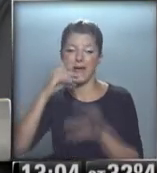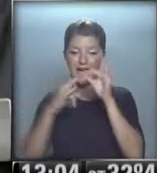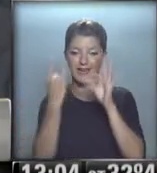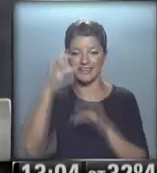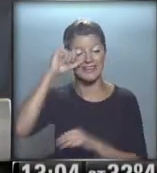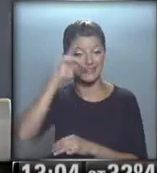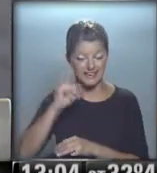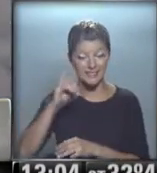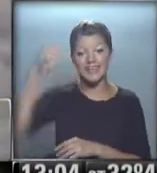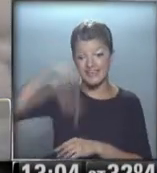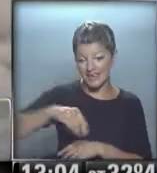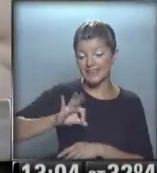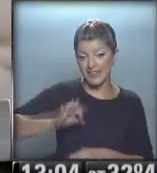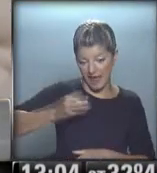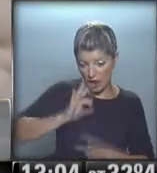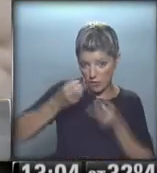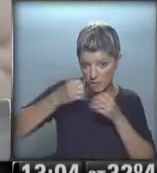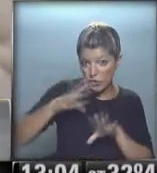minutos de este año.